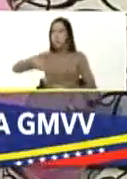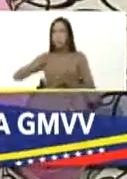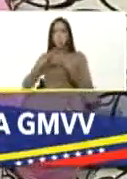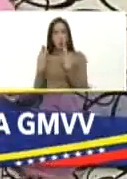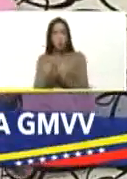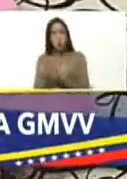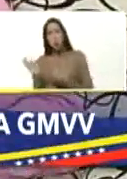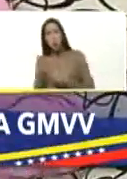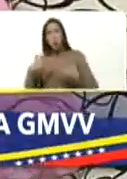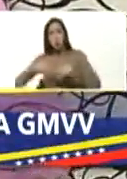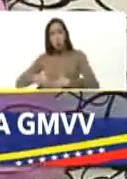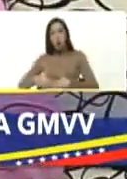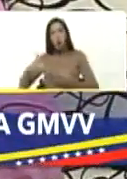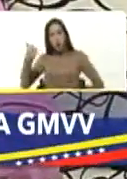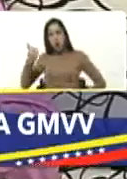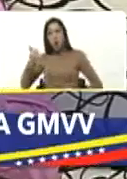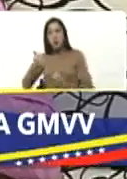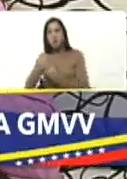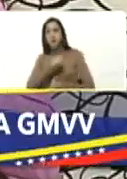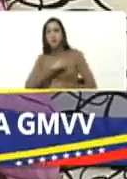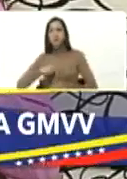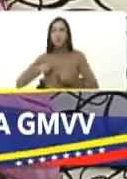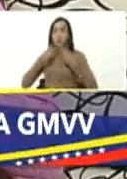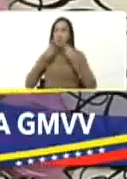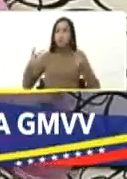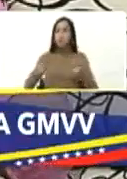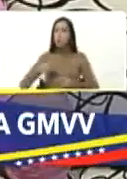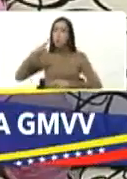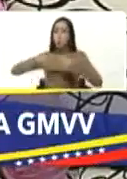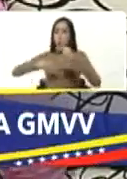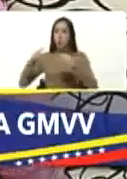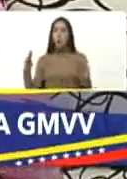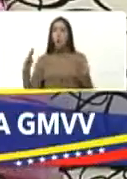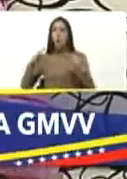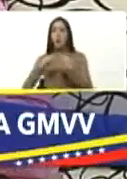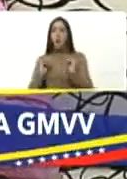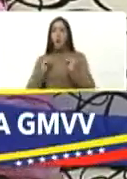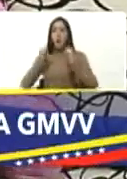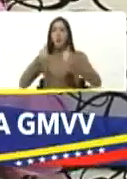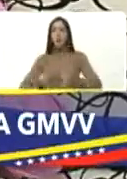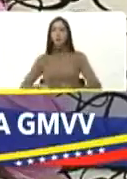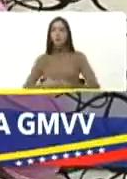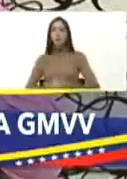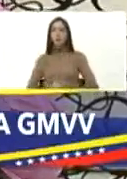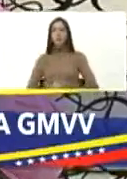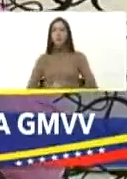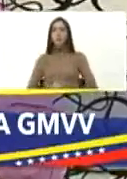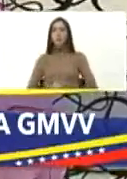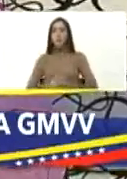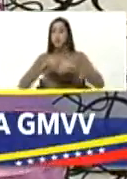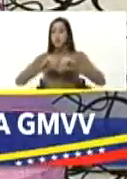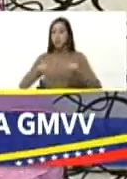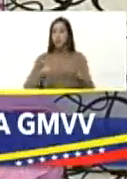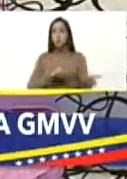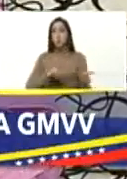empresa pública o privada para pasar a construir la vivienda. Ya tienes el terreno